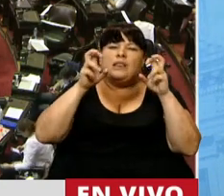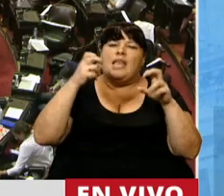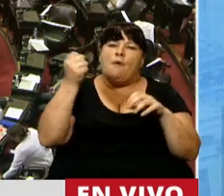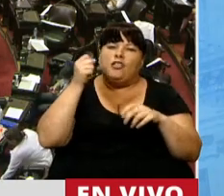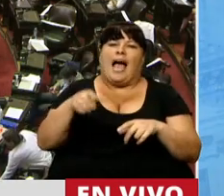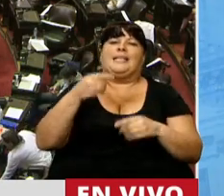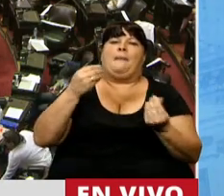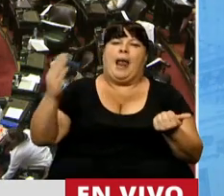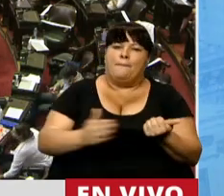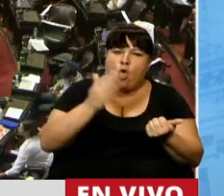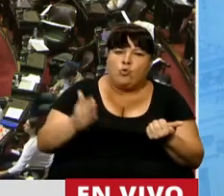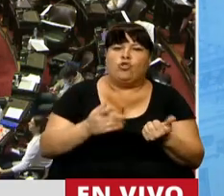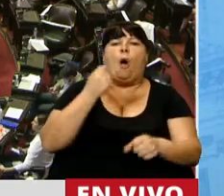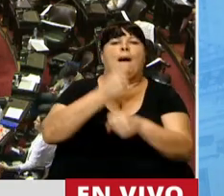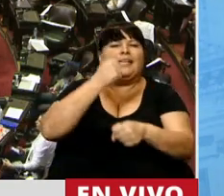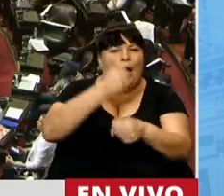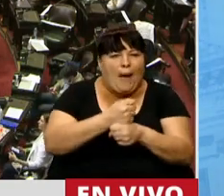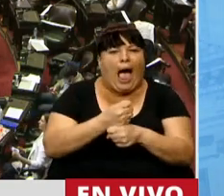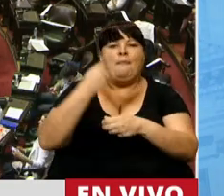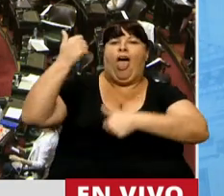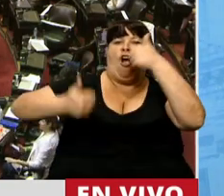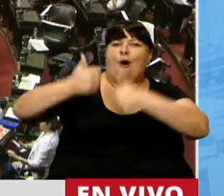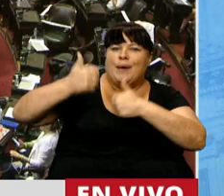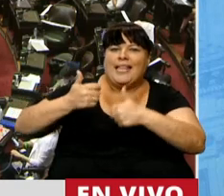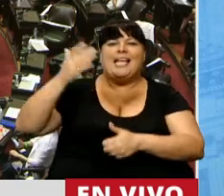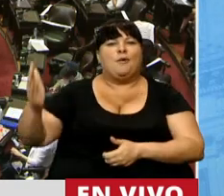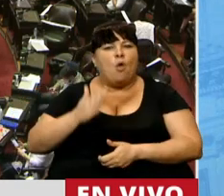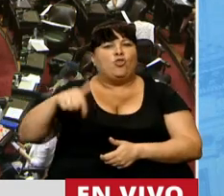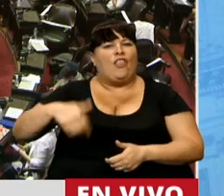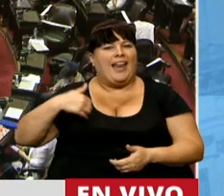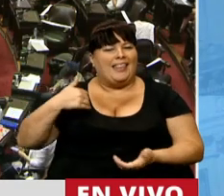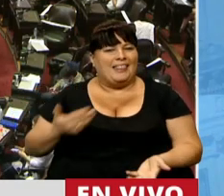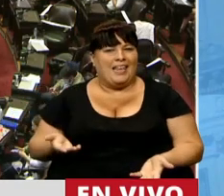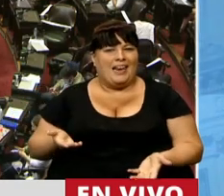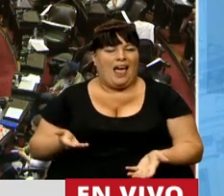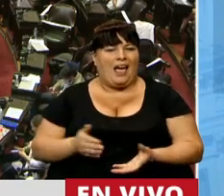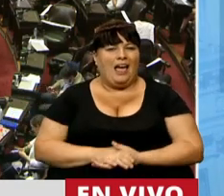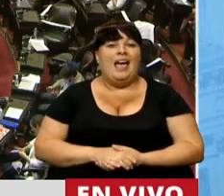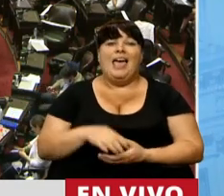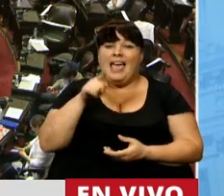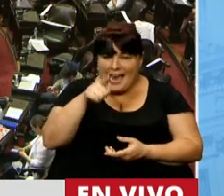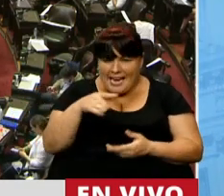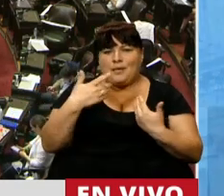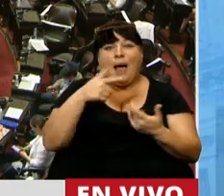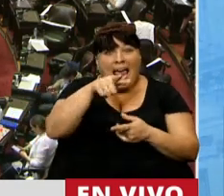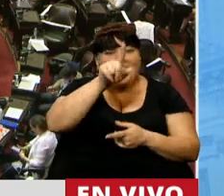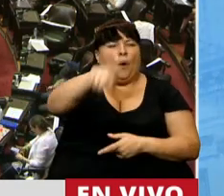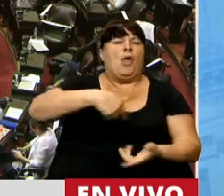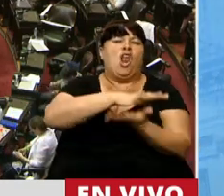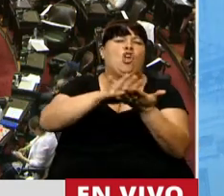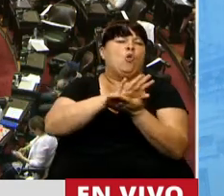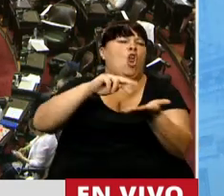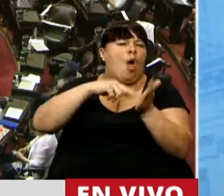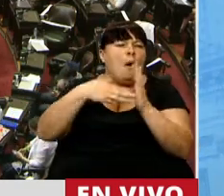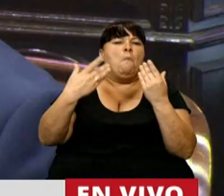concertación para la producción, el empleo, la competitividad y la productividad en la Argentina. Y eso es solucionar el problema de fondo y